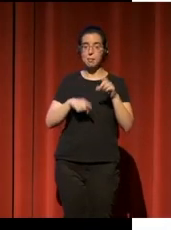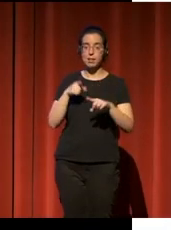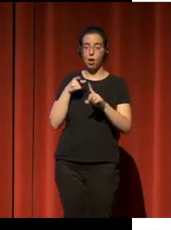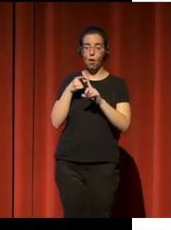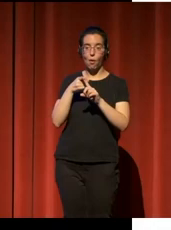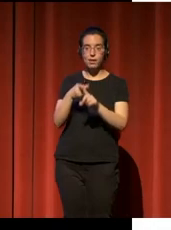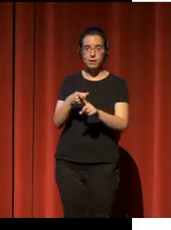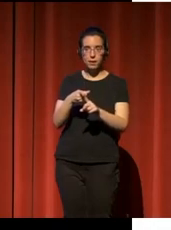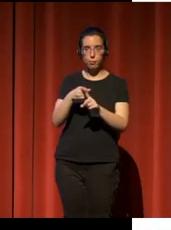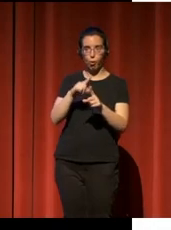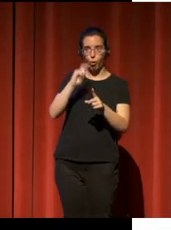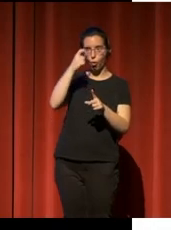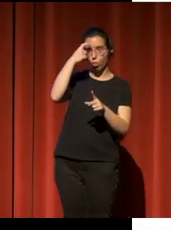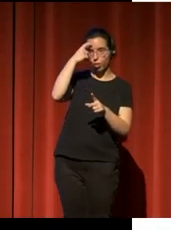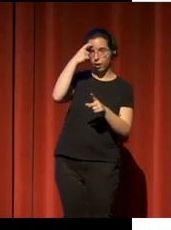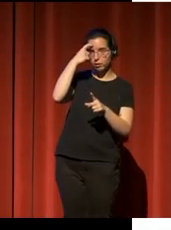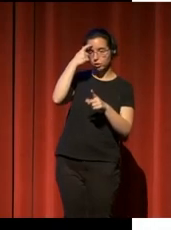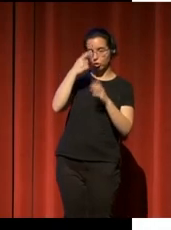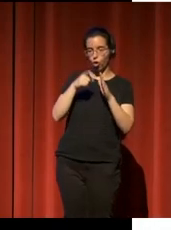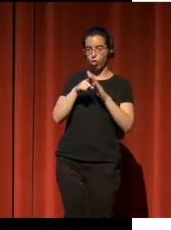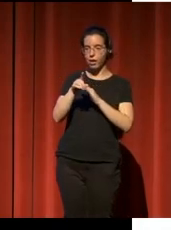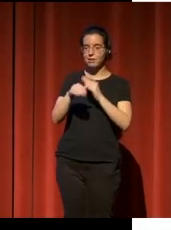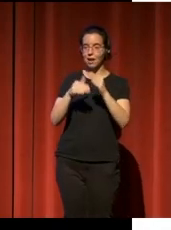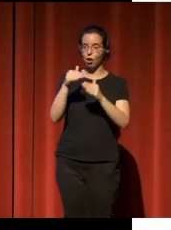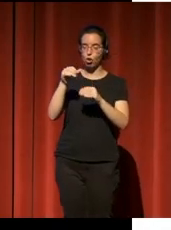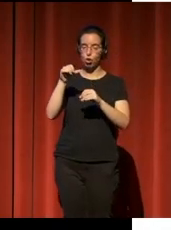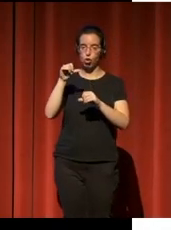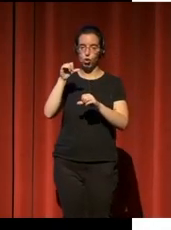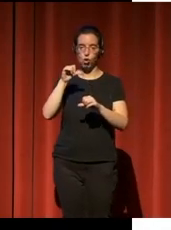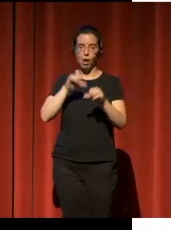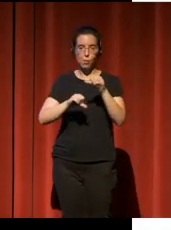o la concepción en el desarrollo de de un laboratorio